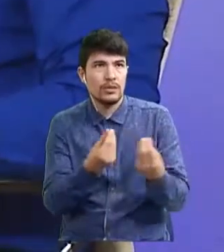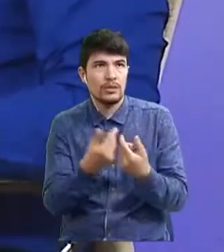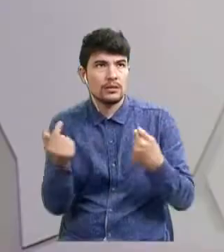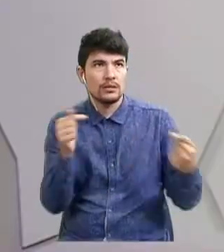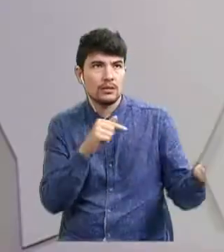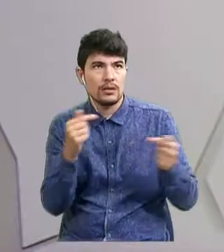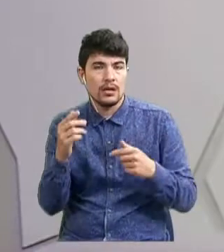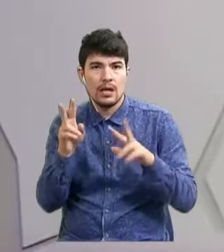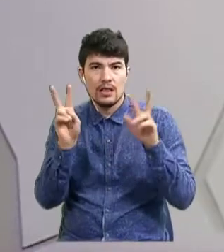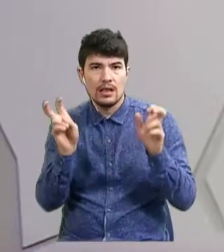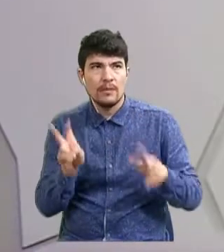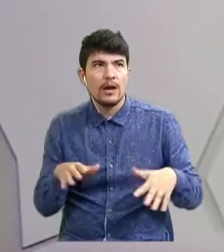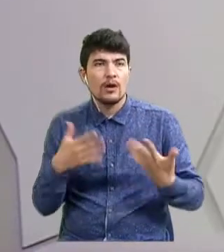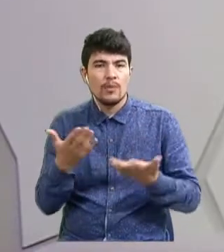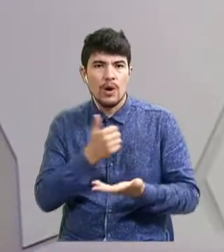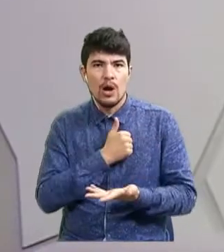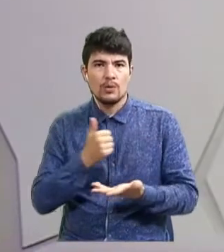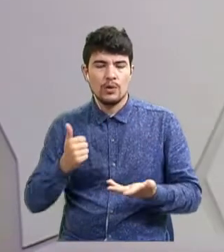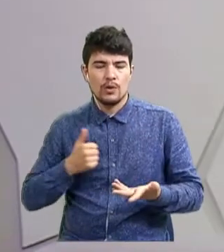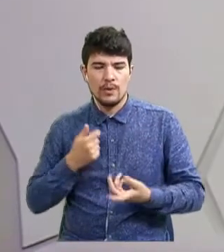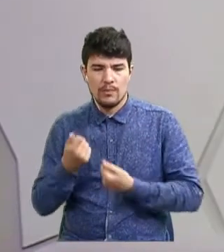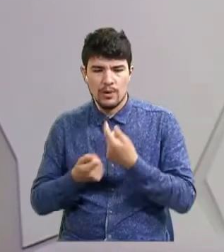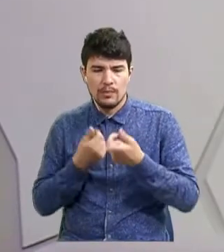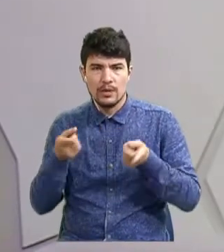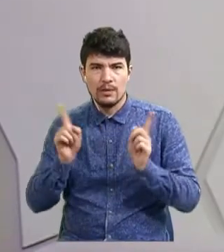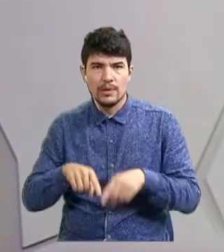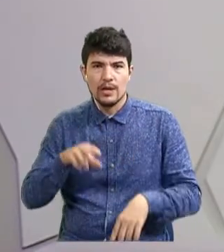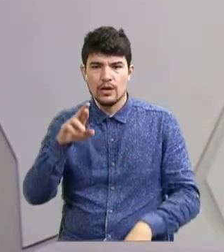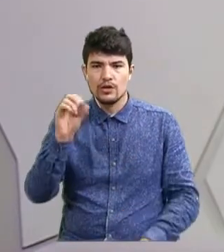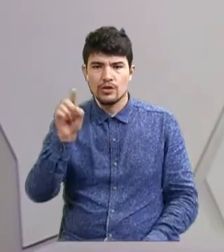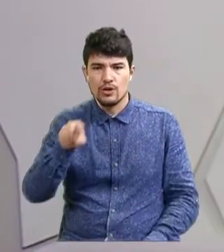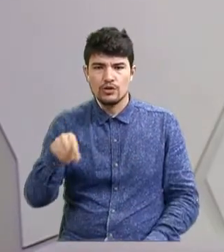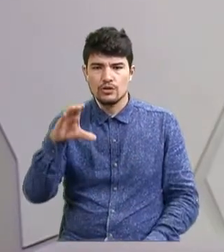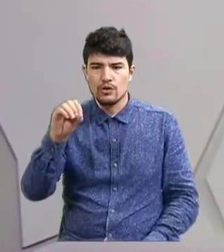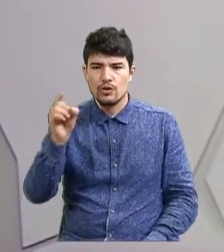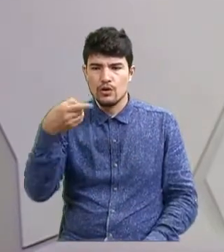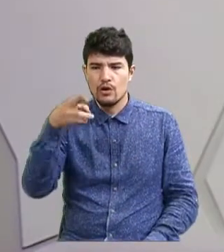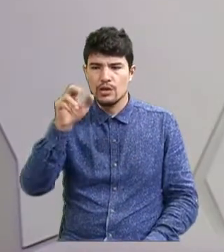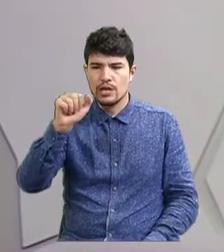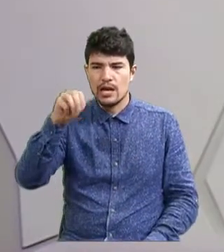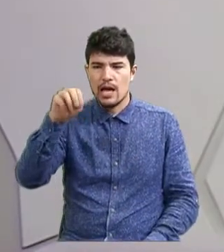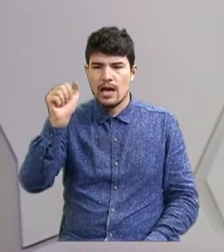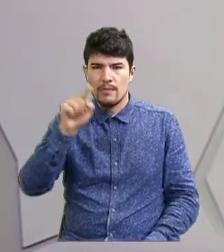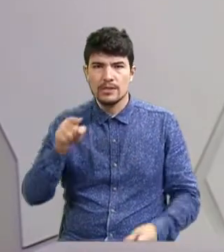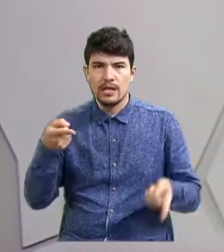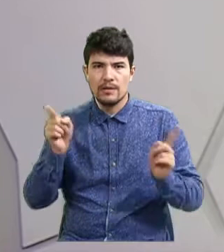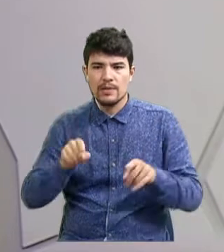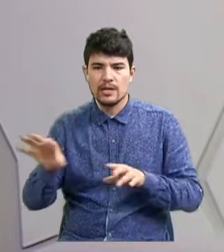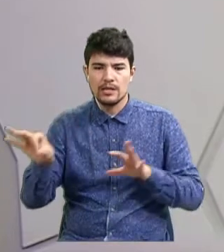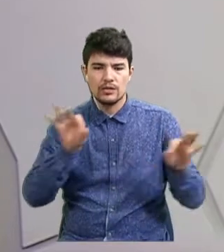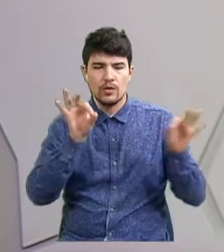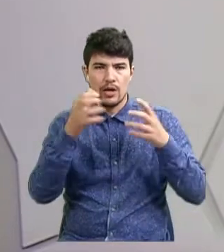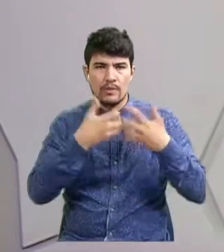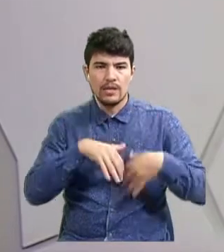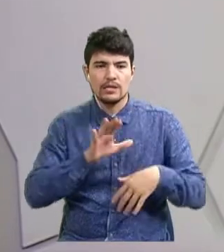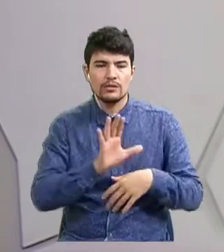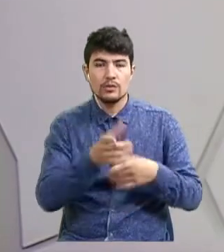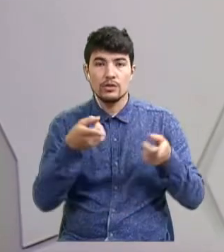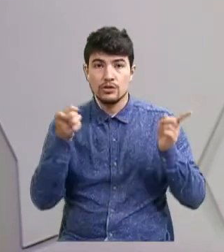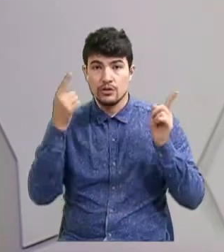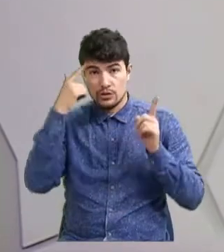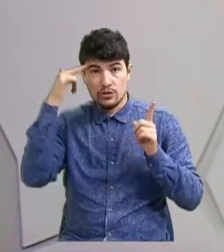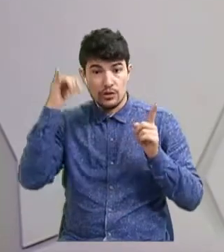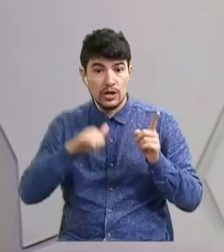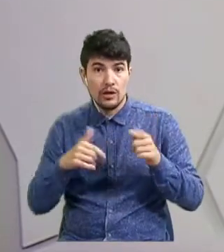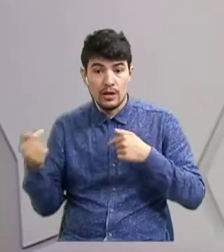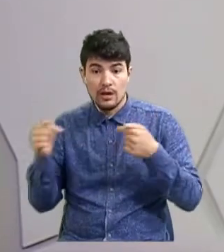debate frente al tema de la autonomía presupuestal, de los loscogramas, de también las nominaciones que se hacen. Y yo creo que ese debate lo